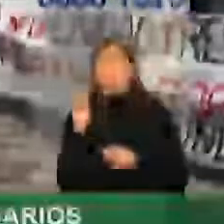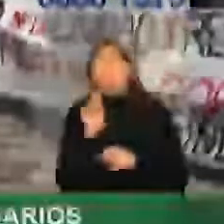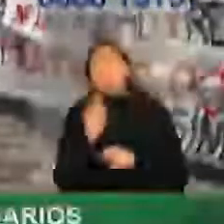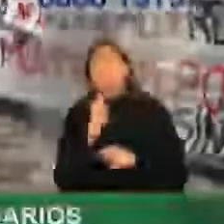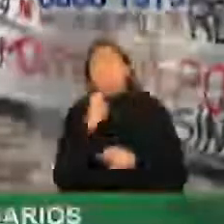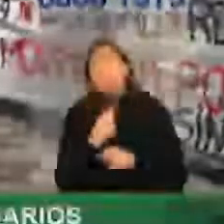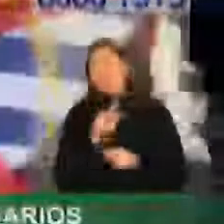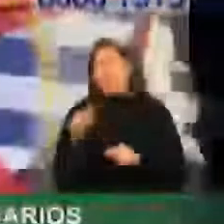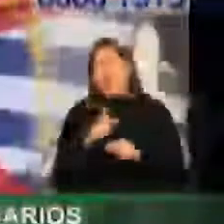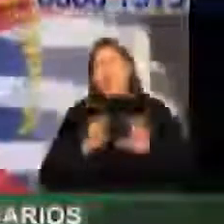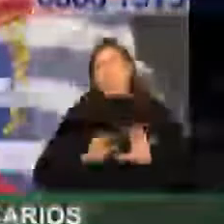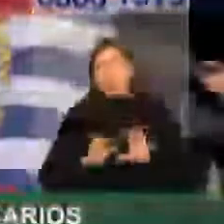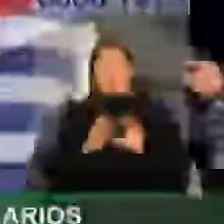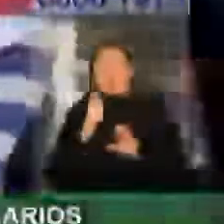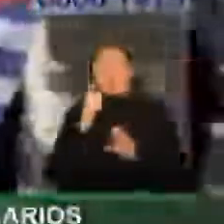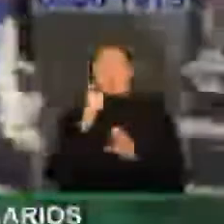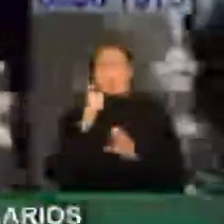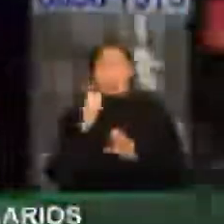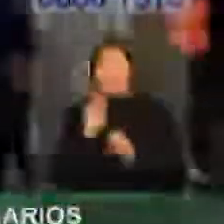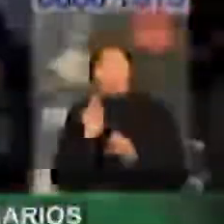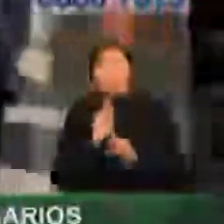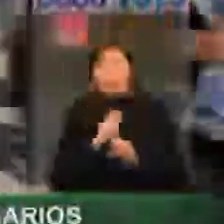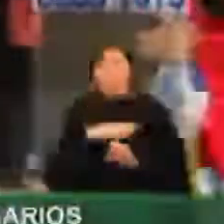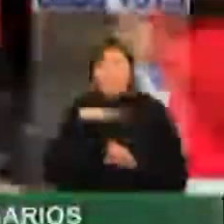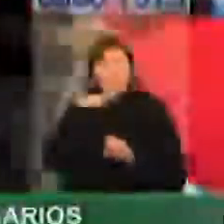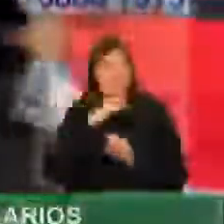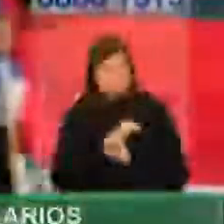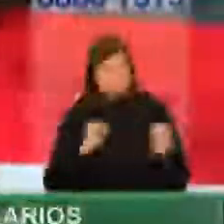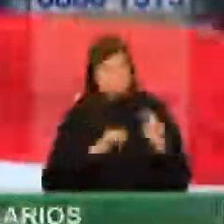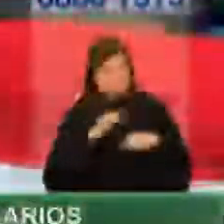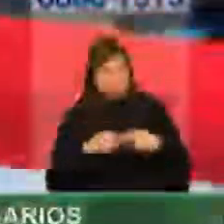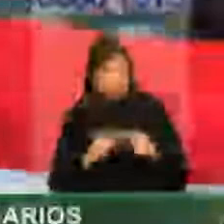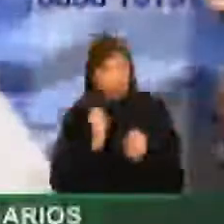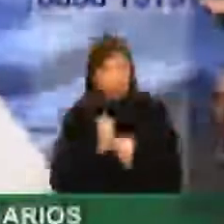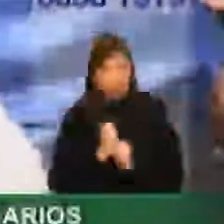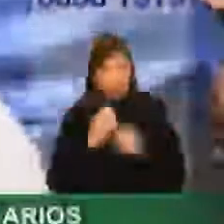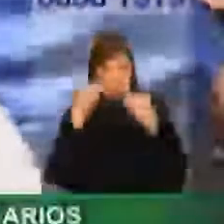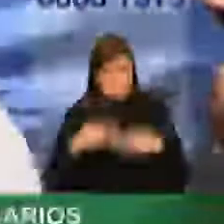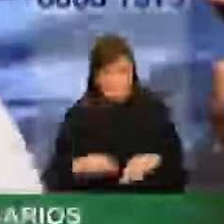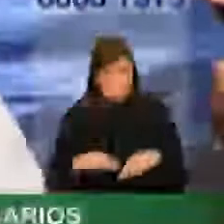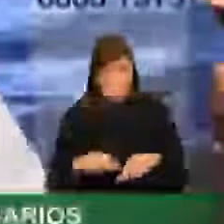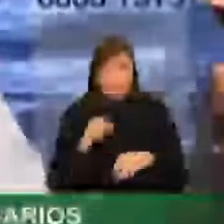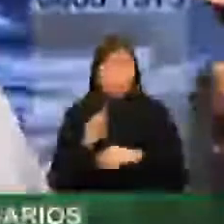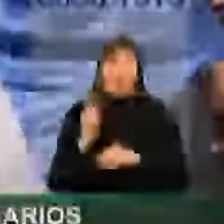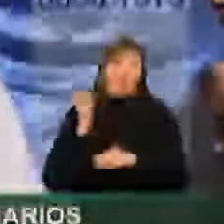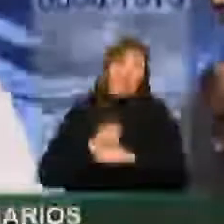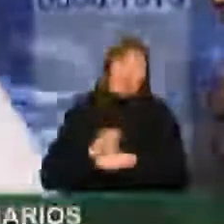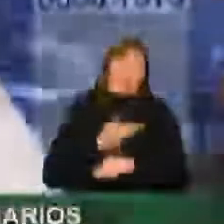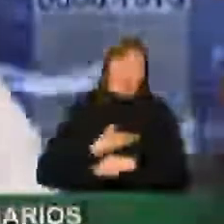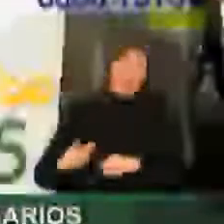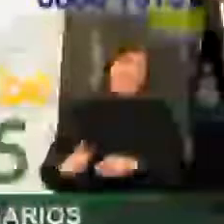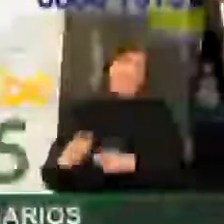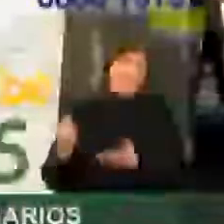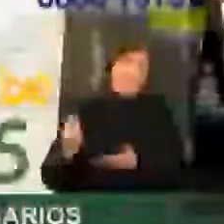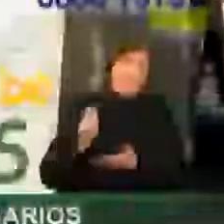personal suficiente para mantener los servicios en las empresas públicas. Afirma que el déficit se profundizó con la decisión del gobierno de reponer